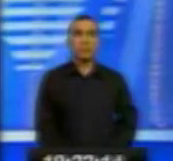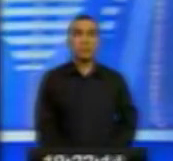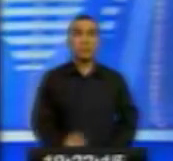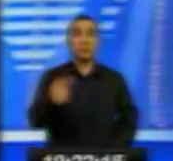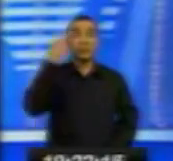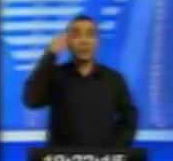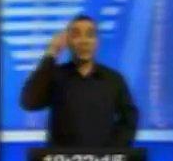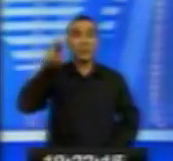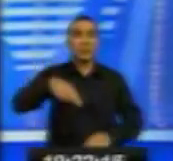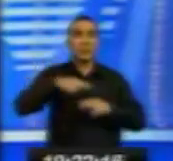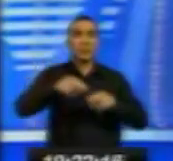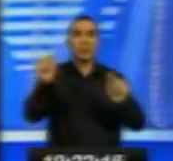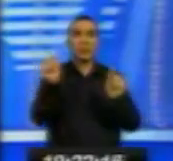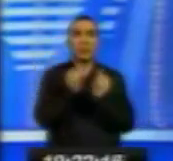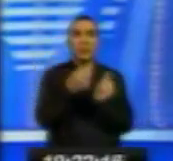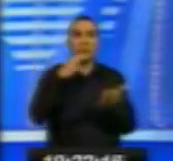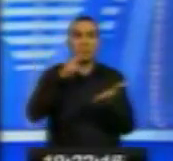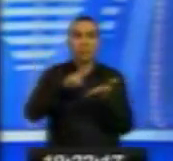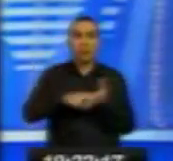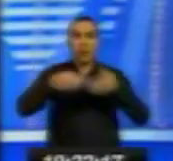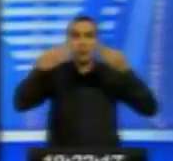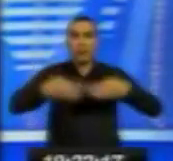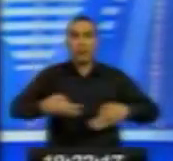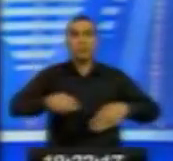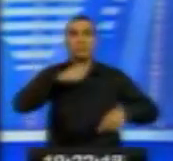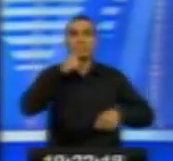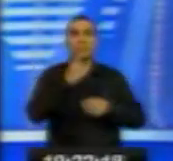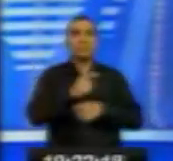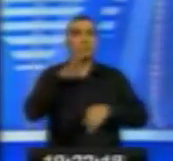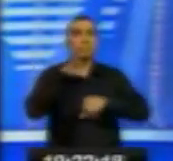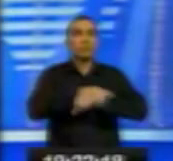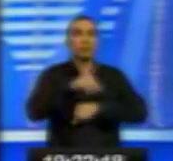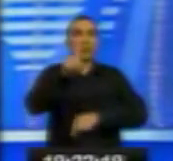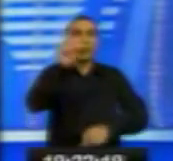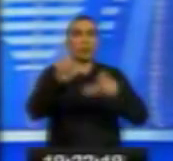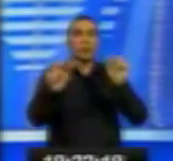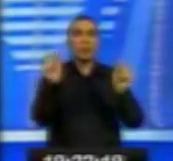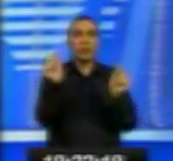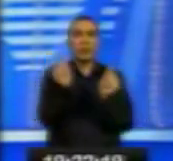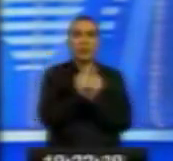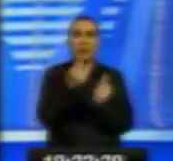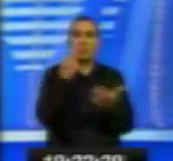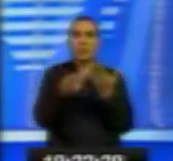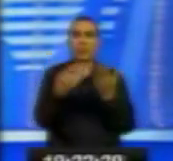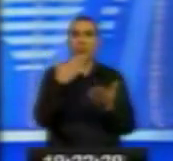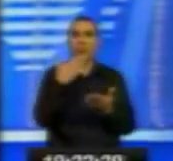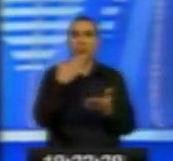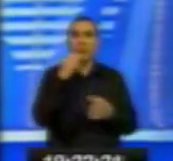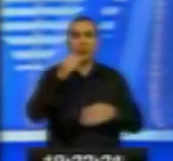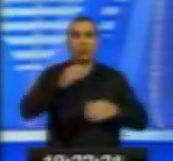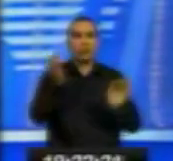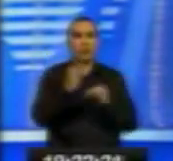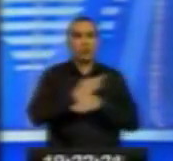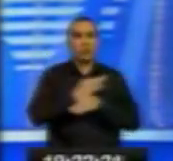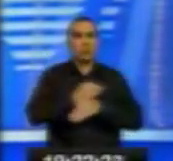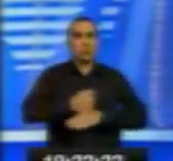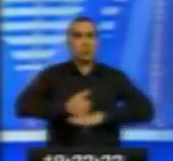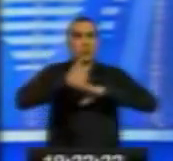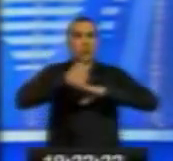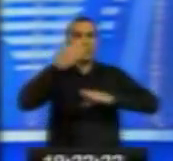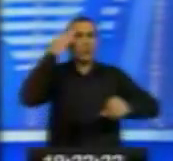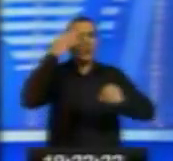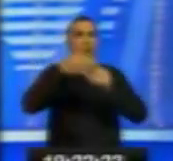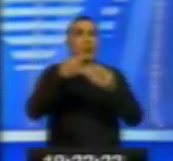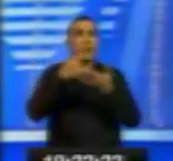El gobierno nacional, mediante un comunicado oficial, confirmó la captura de una persona que se hacía pasar como un alto funcionario con el objetivo